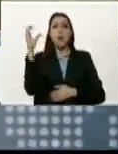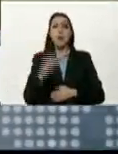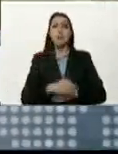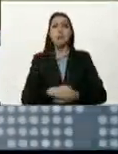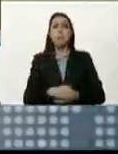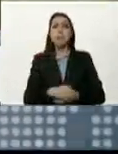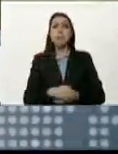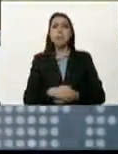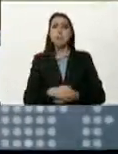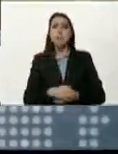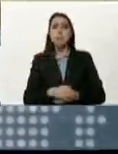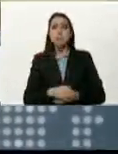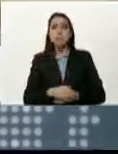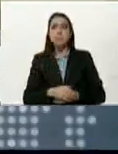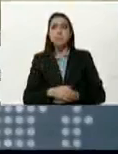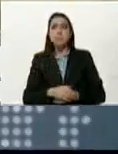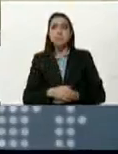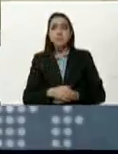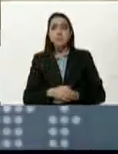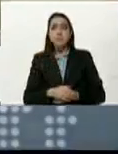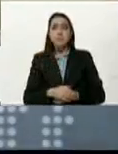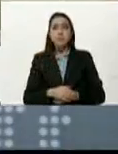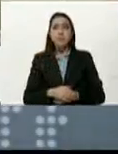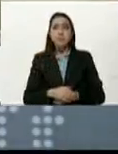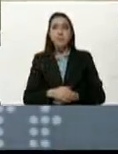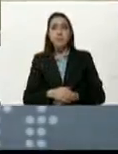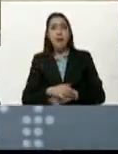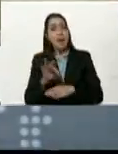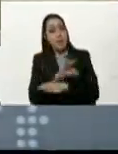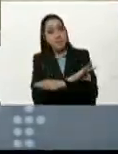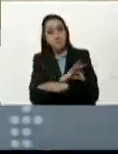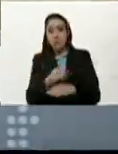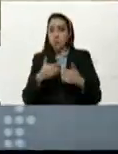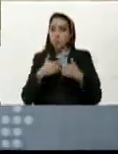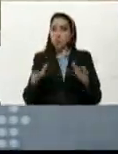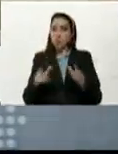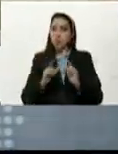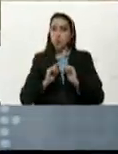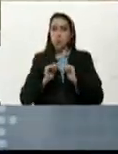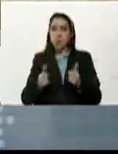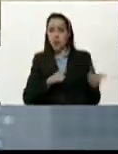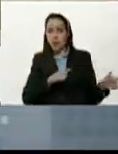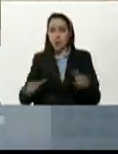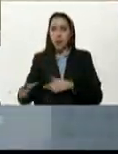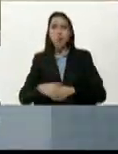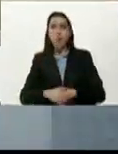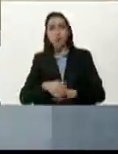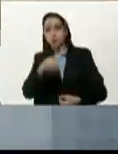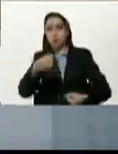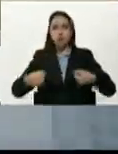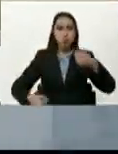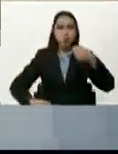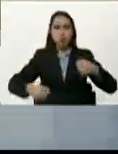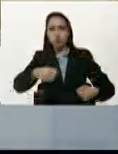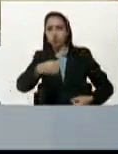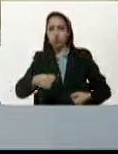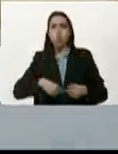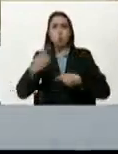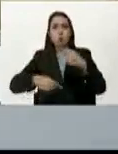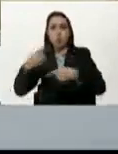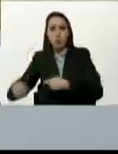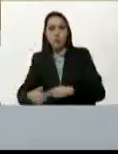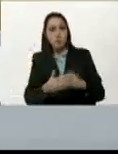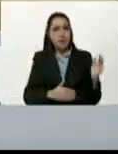ya está estimado el paso por lo menos mínimo arrancando de 15 gandolas diarias de colombia-venezuela